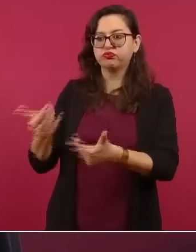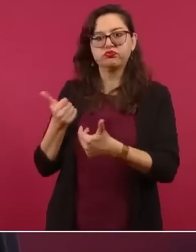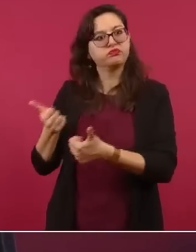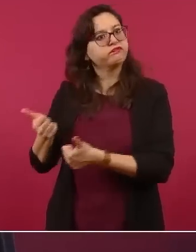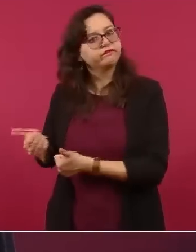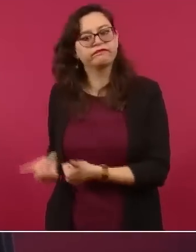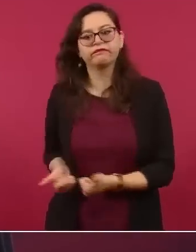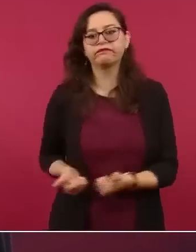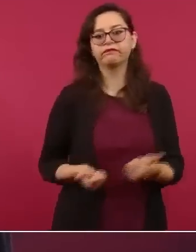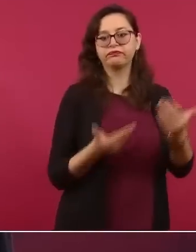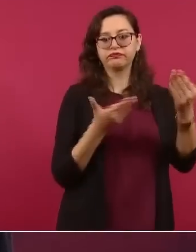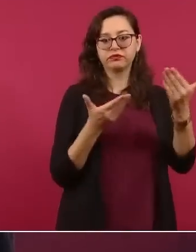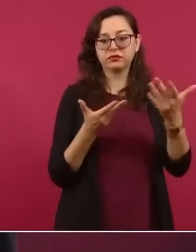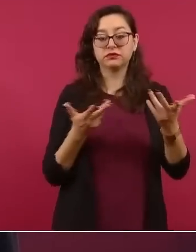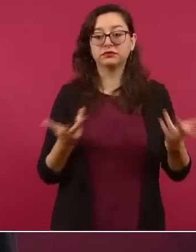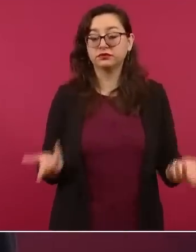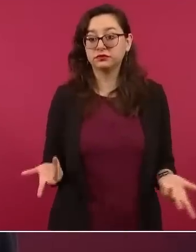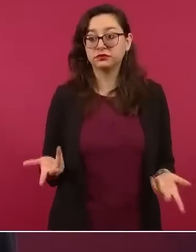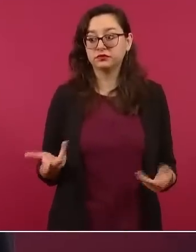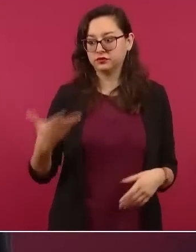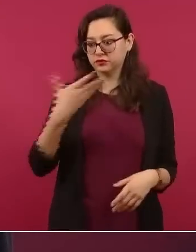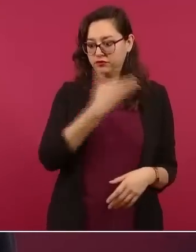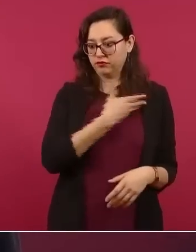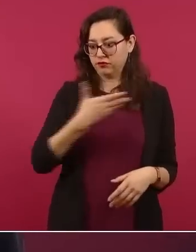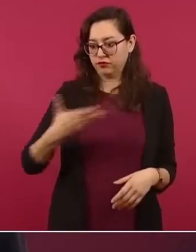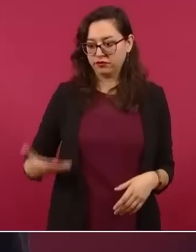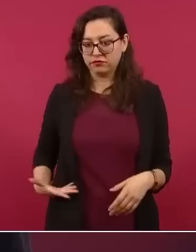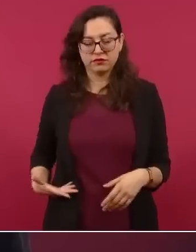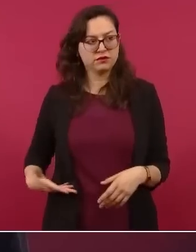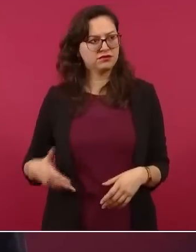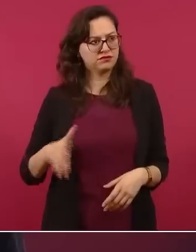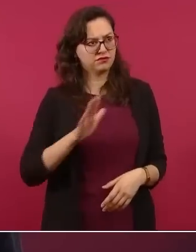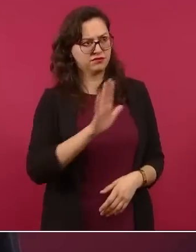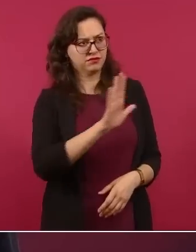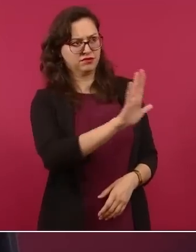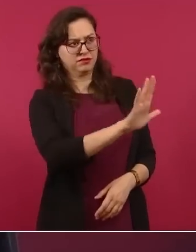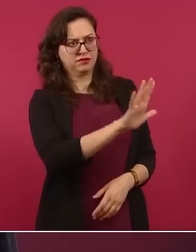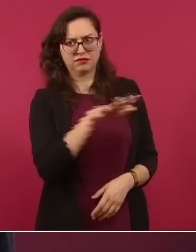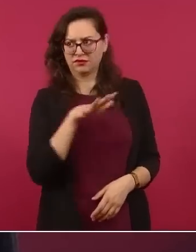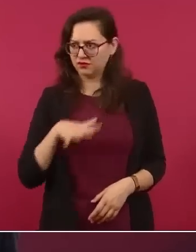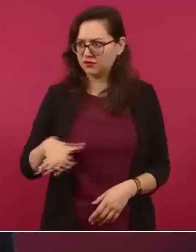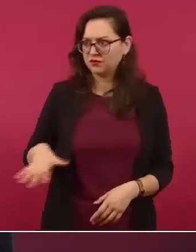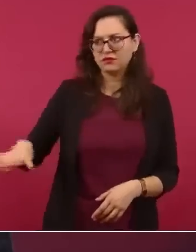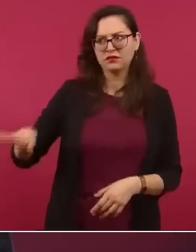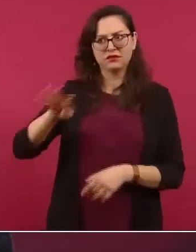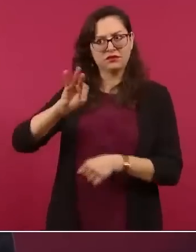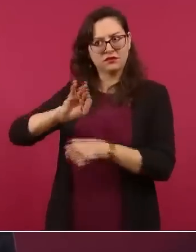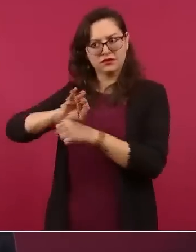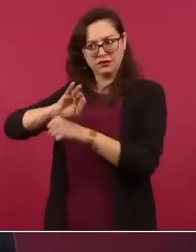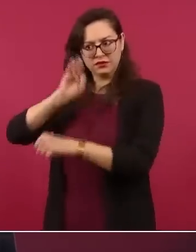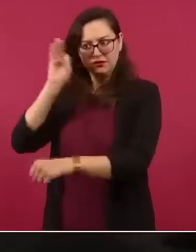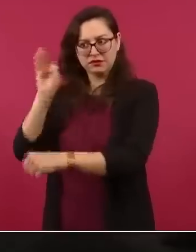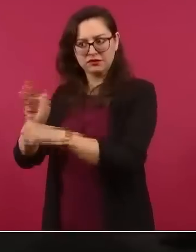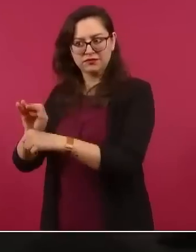de destituir autoridades legal, legítimamente constituidas. Son golpes de Estado